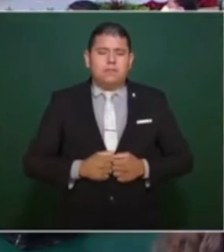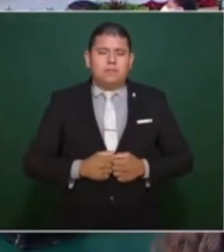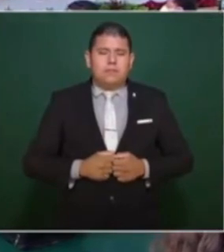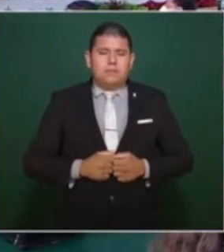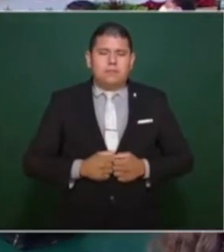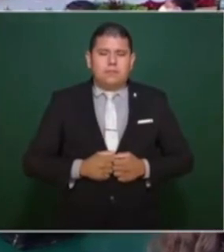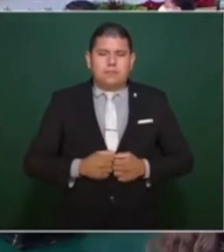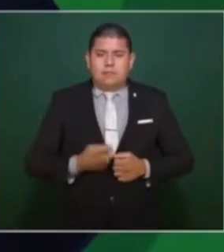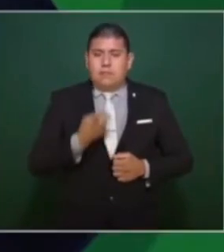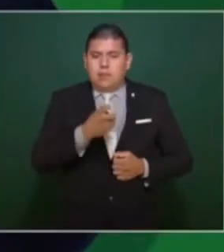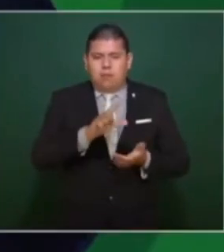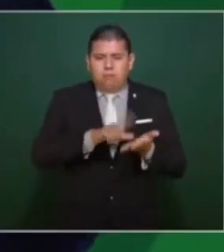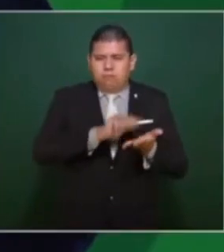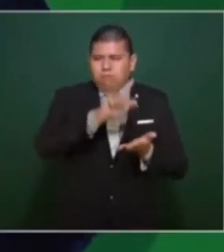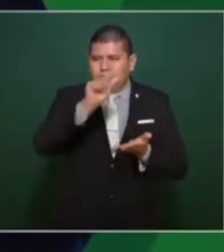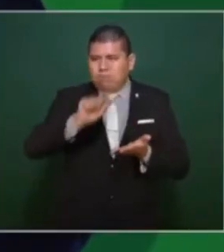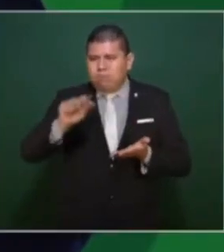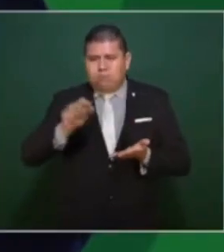Y es Twitter,